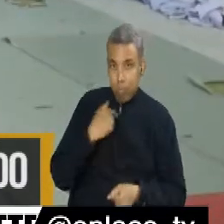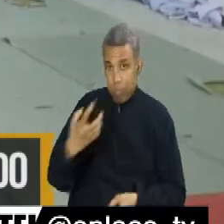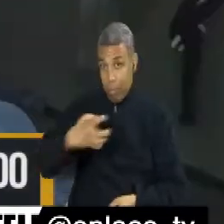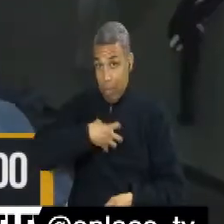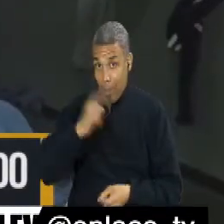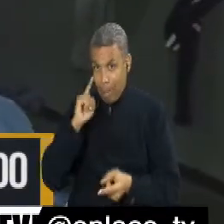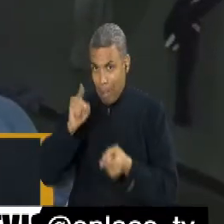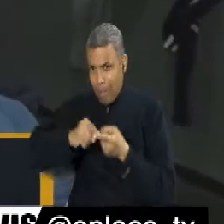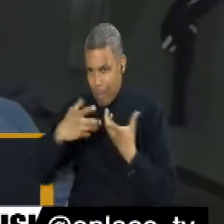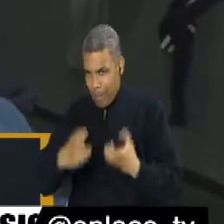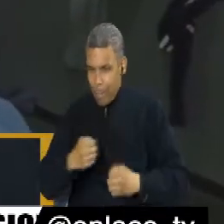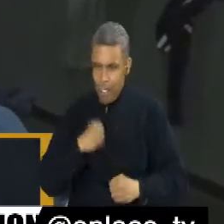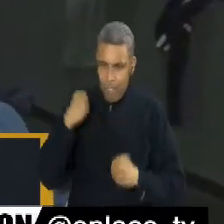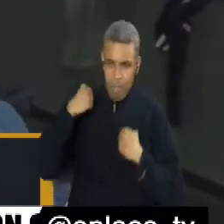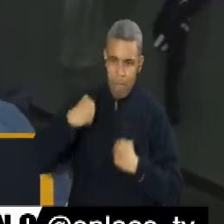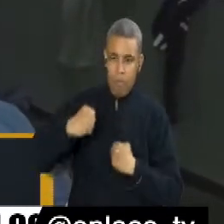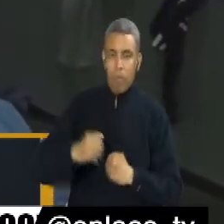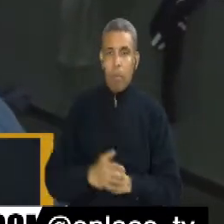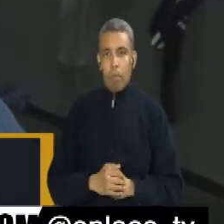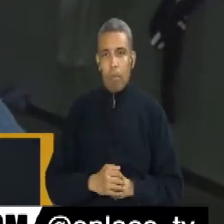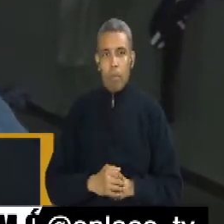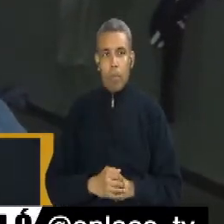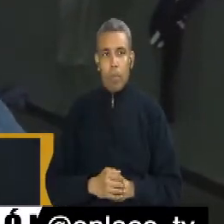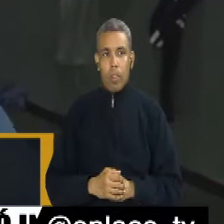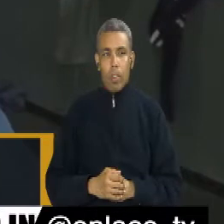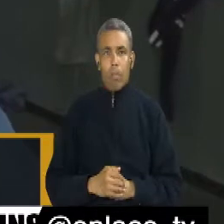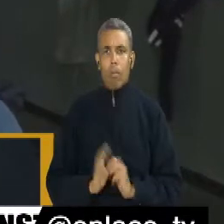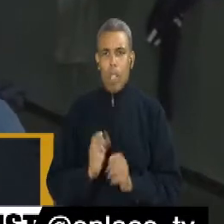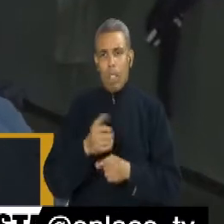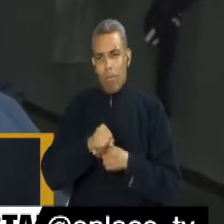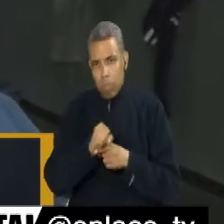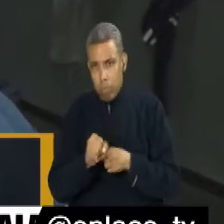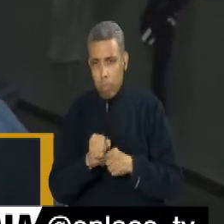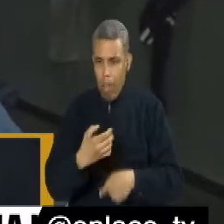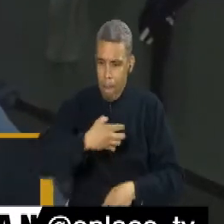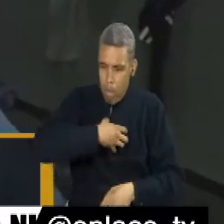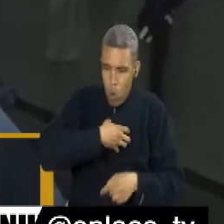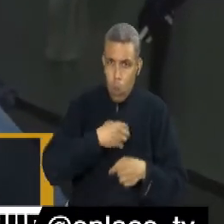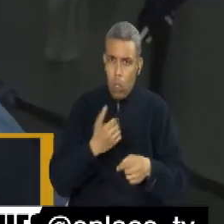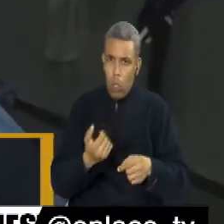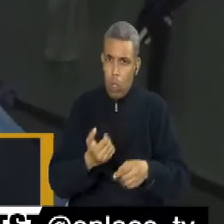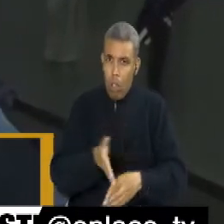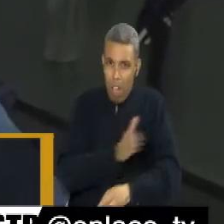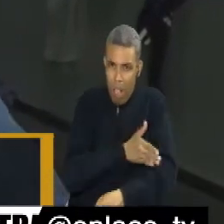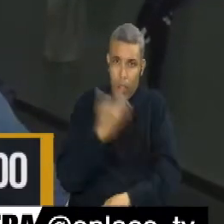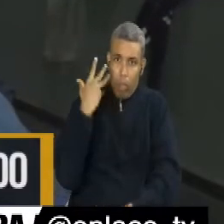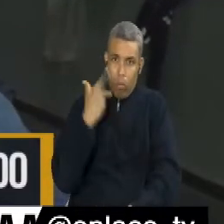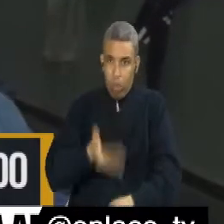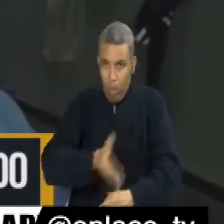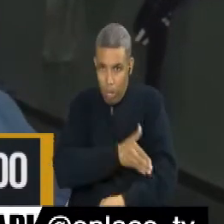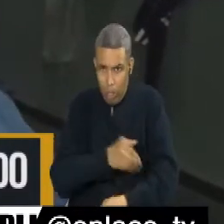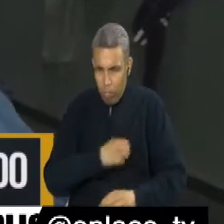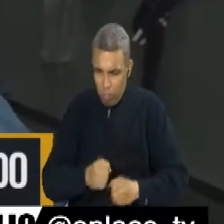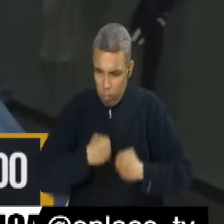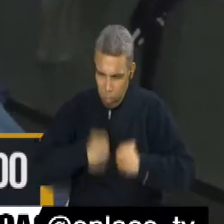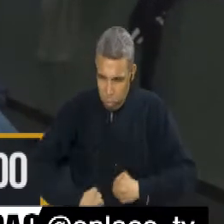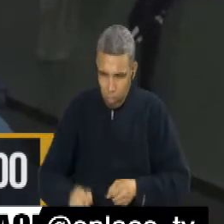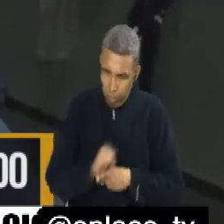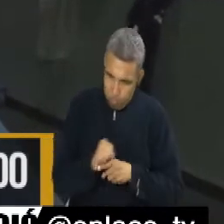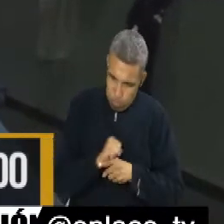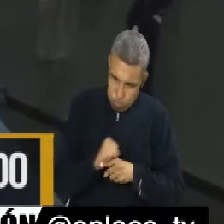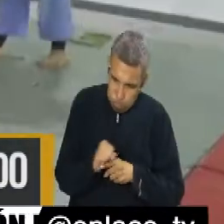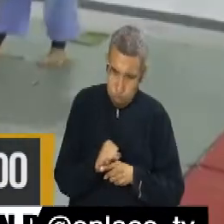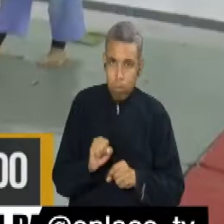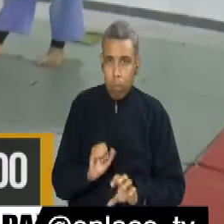Todos dejamos todo de nosotros en el tatami, en la competencia, estuvimos entrenando muy fuerte los días anteriores y no se pidieron